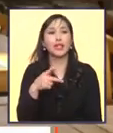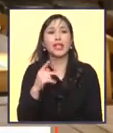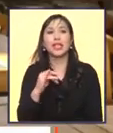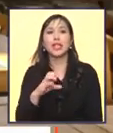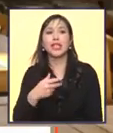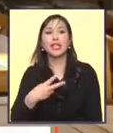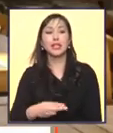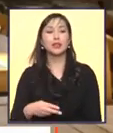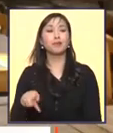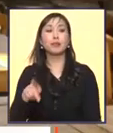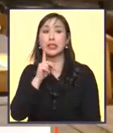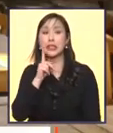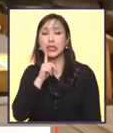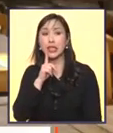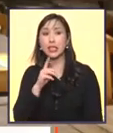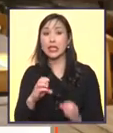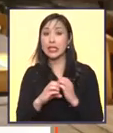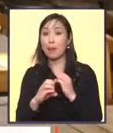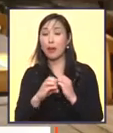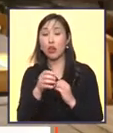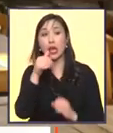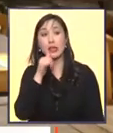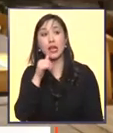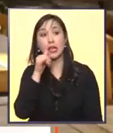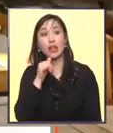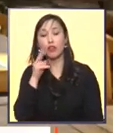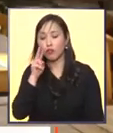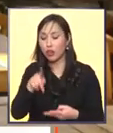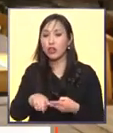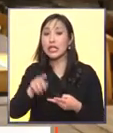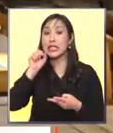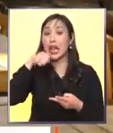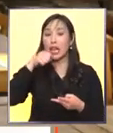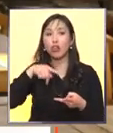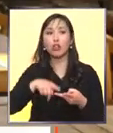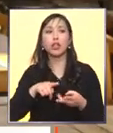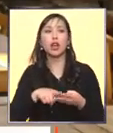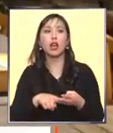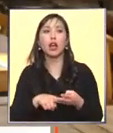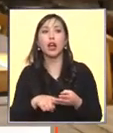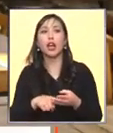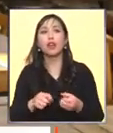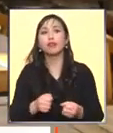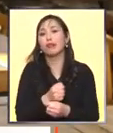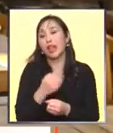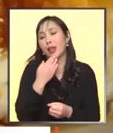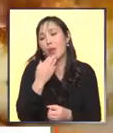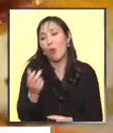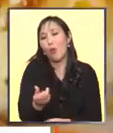Este quiche tiene zapallito italiano, veo por aquí zanahoria y preparada por supuesto con los huevos de campo.